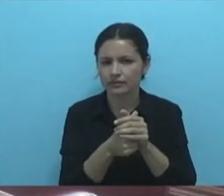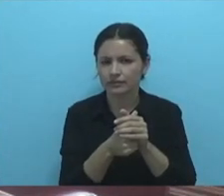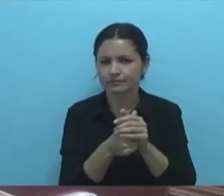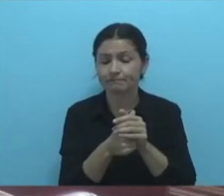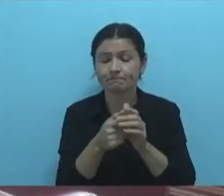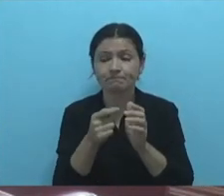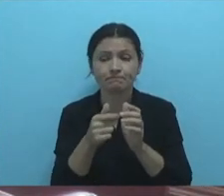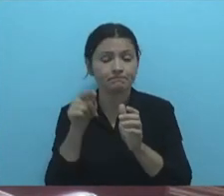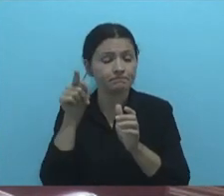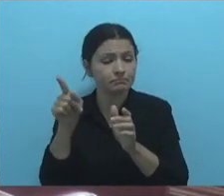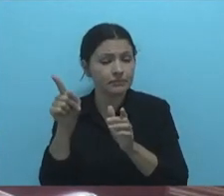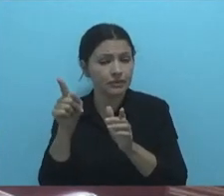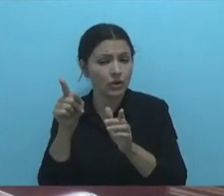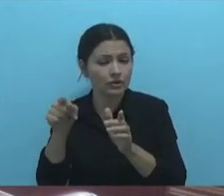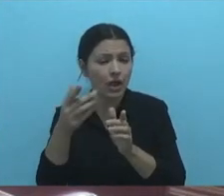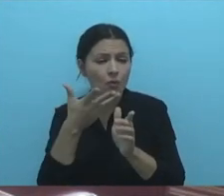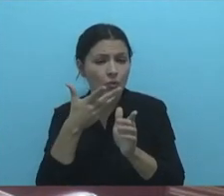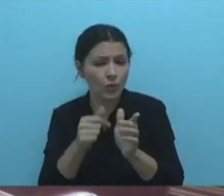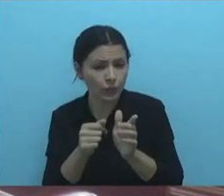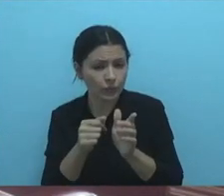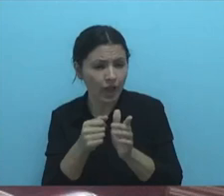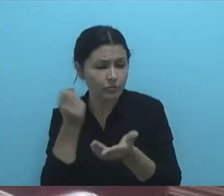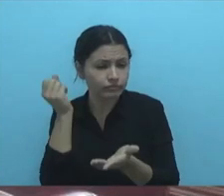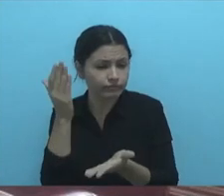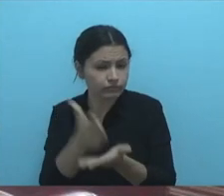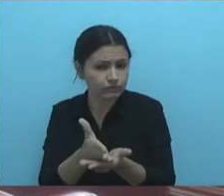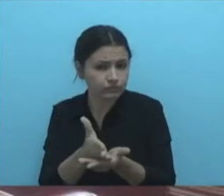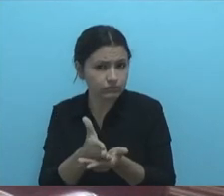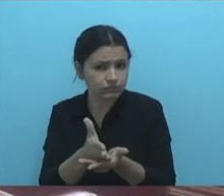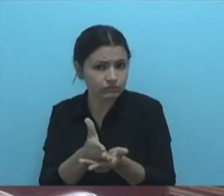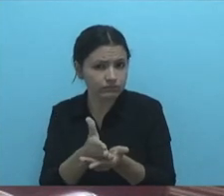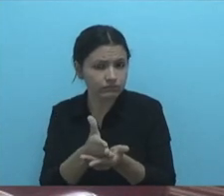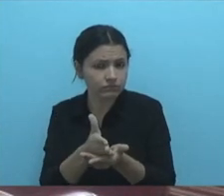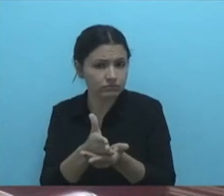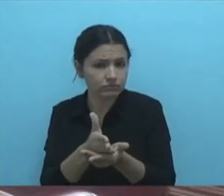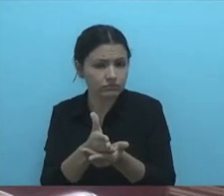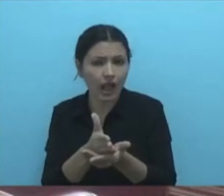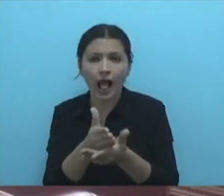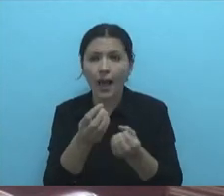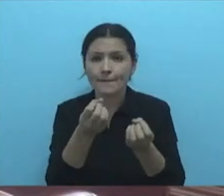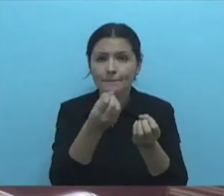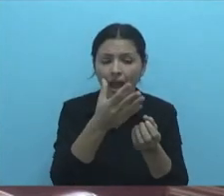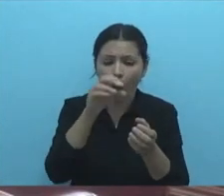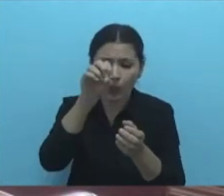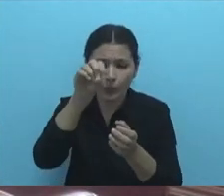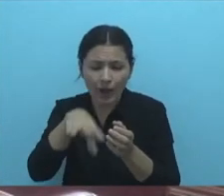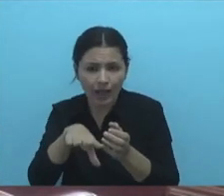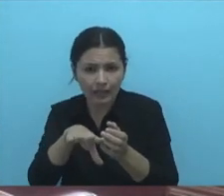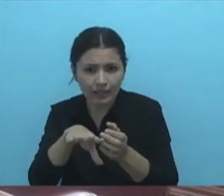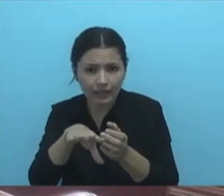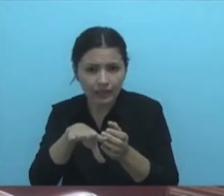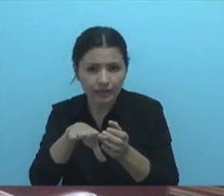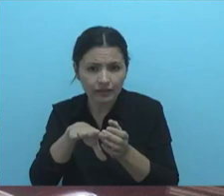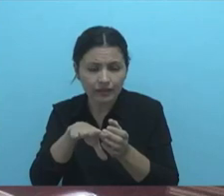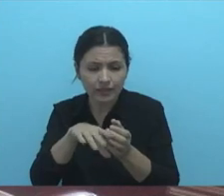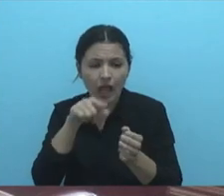a usted le gusta es dictaminar sobre Cuáles son justas e injustas Cuáles deben